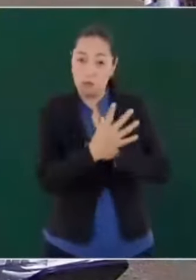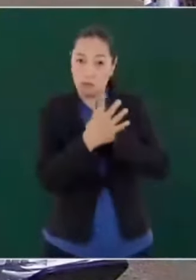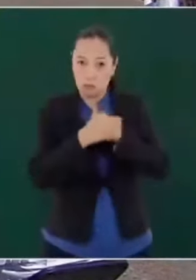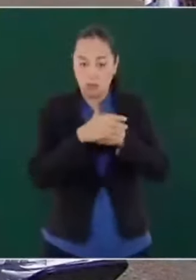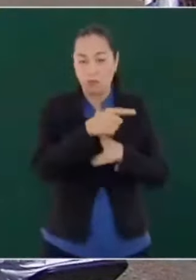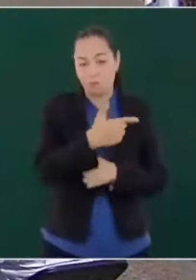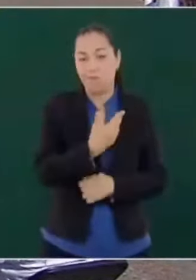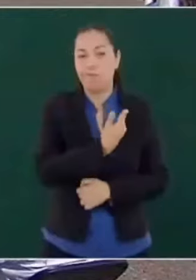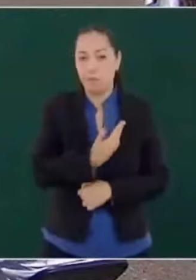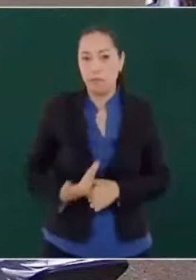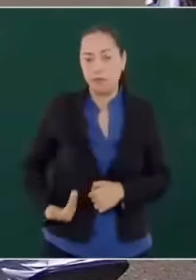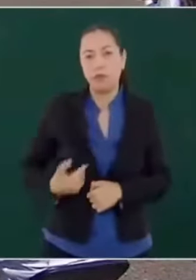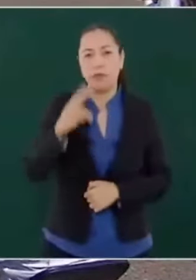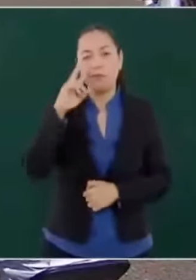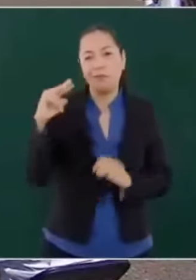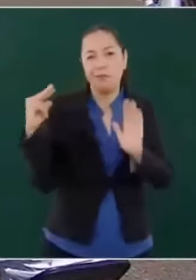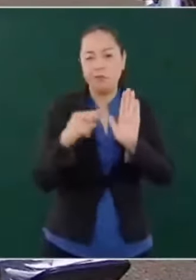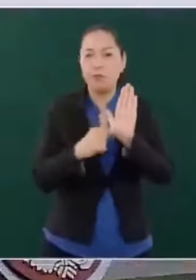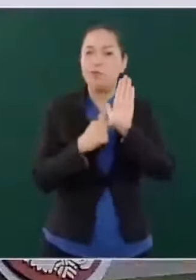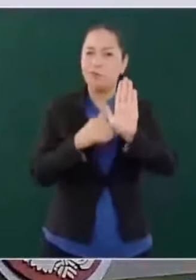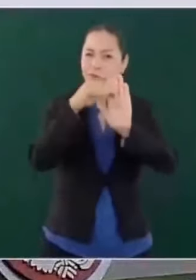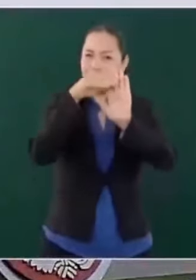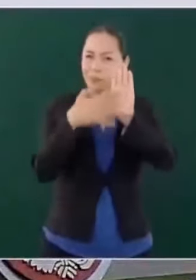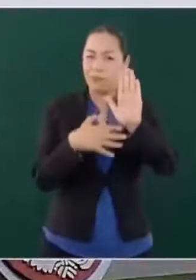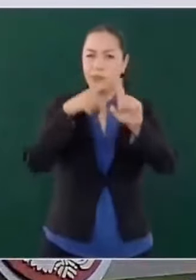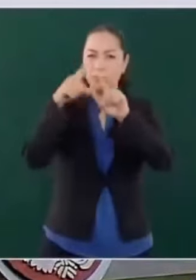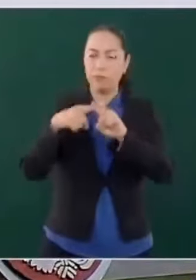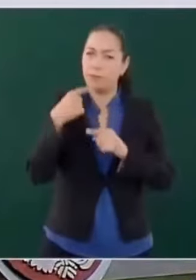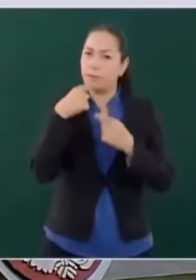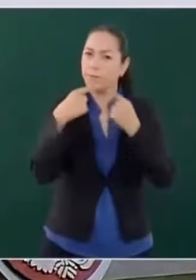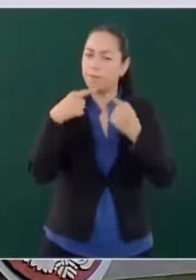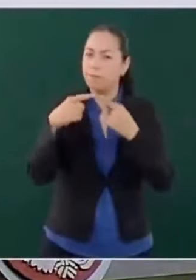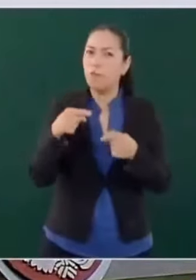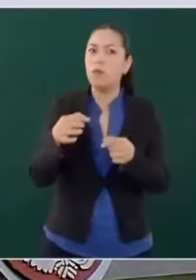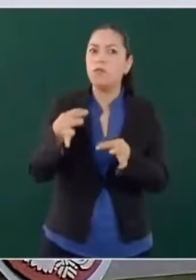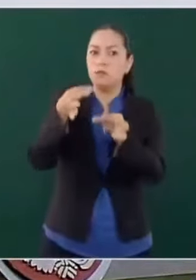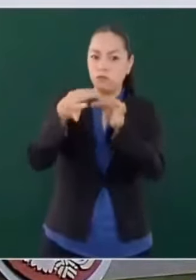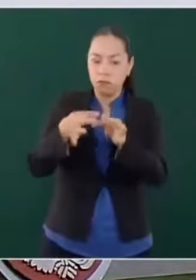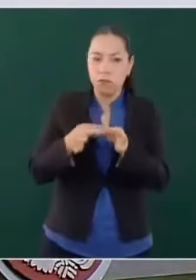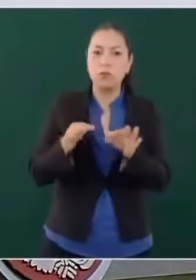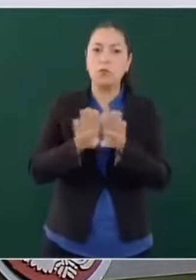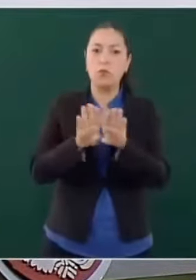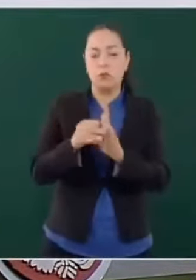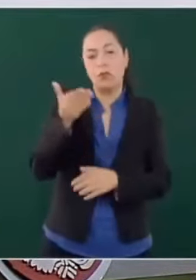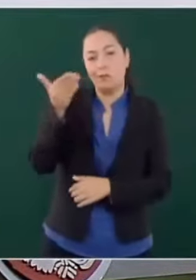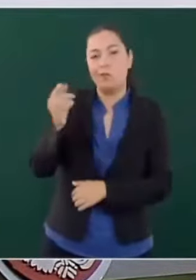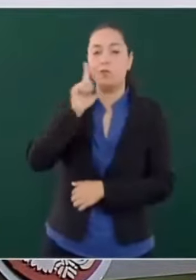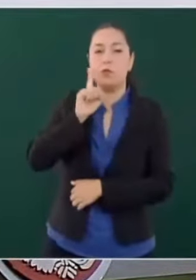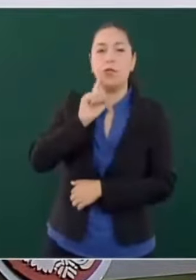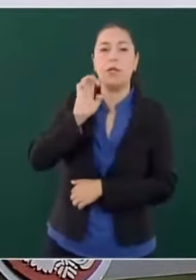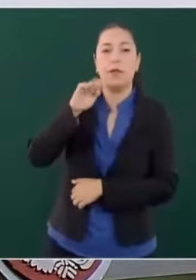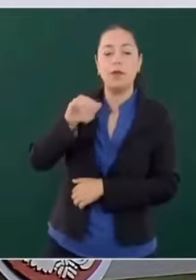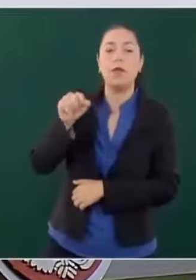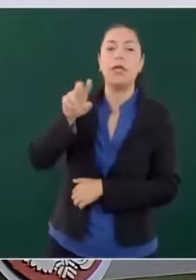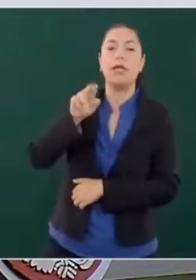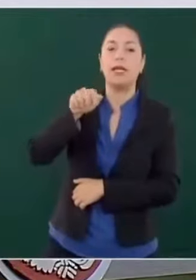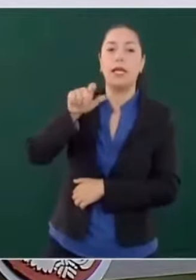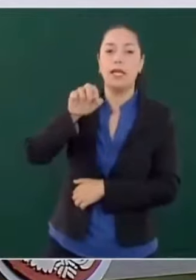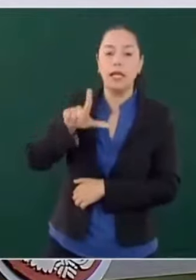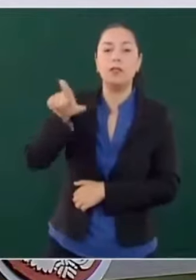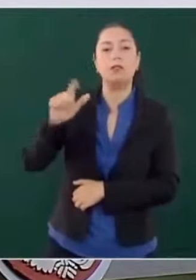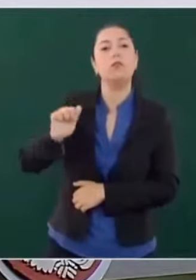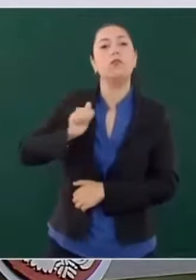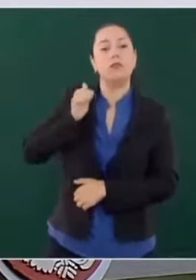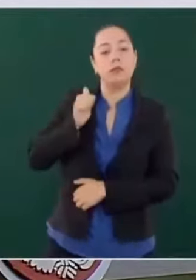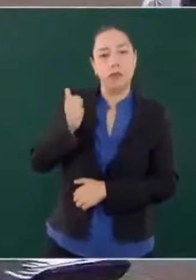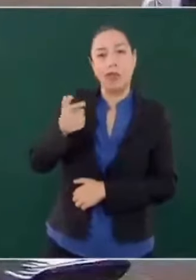vean ustedes las excelentes declaraciones que dio nuestra embajadora Raquel Cerur, a quien aprovecho realmente